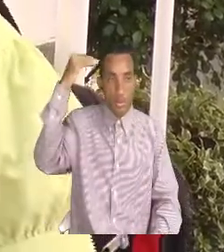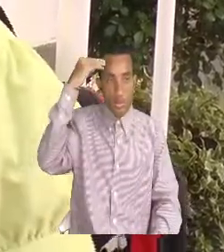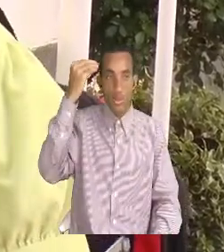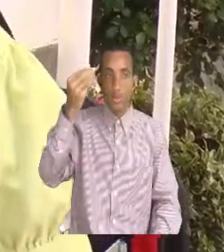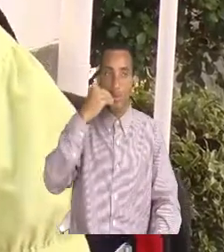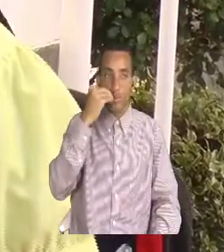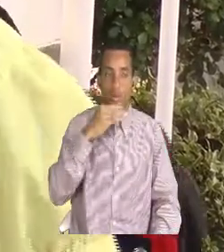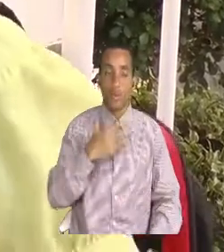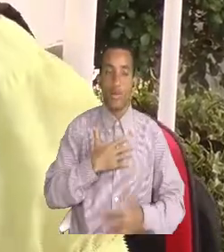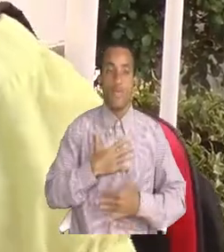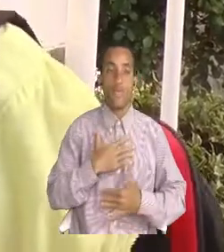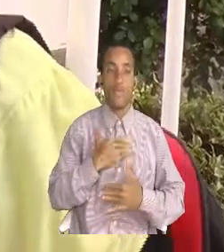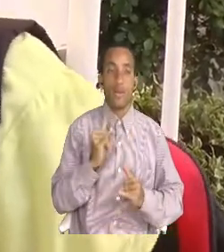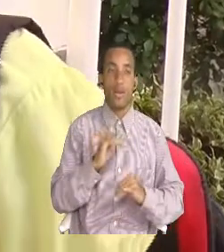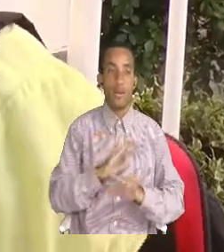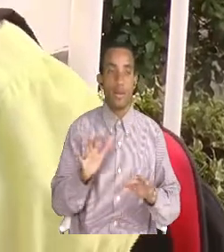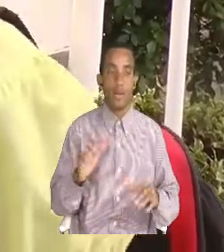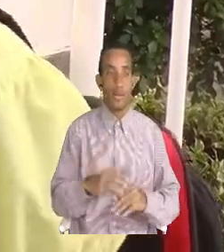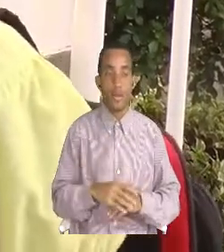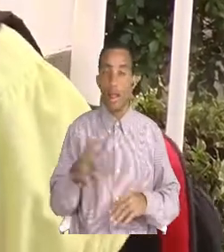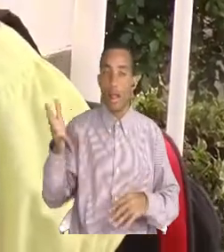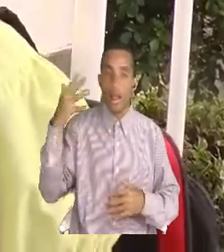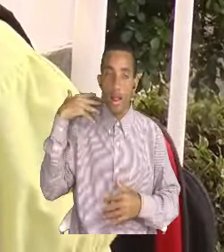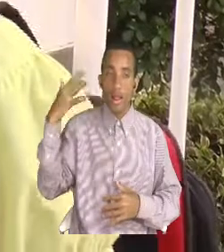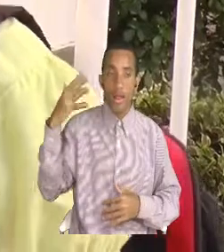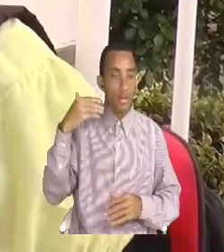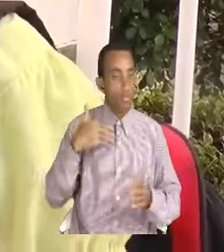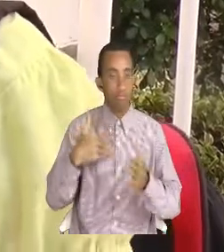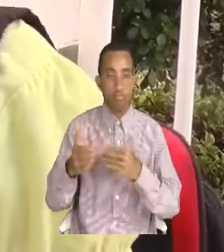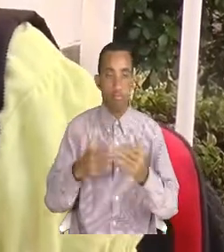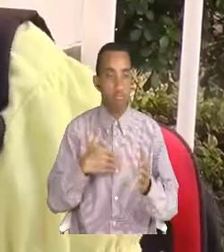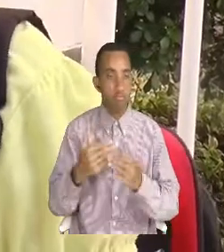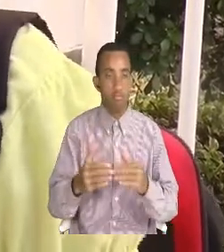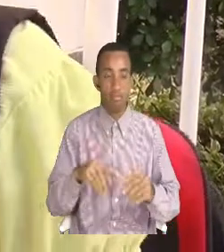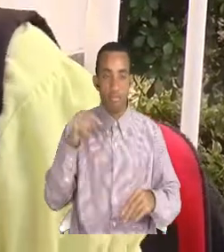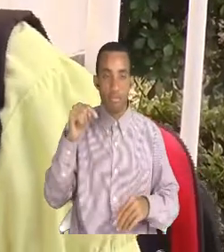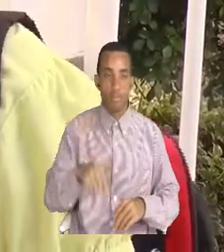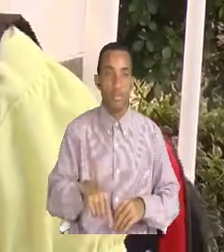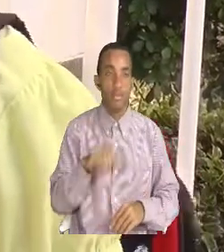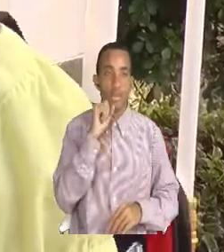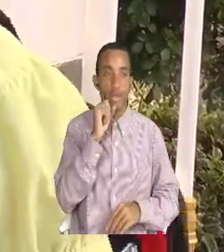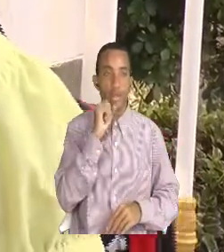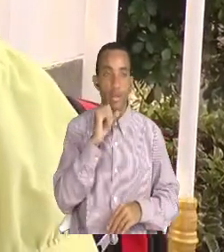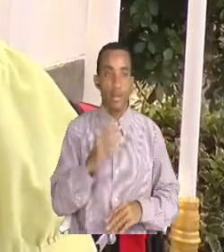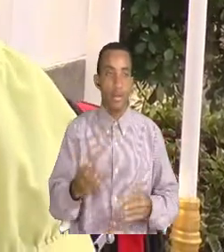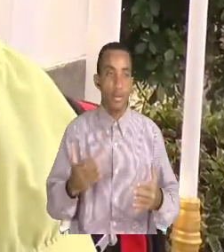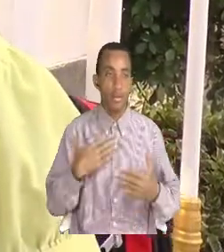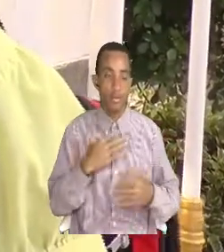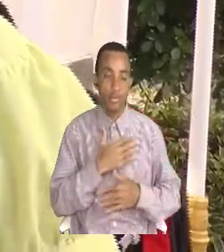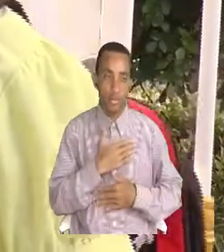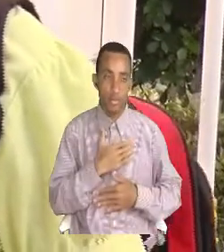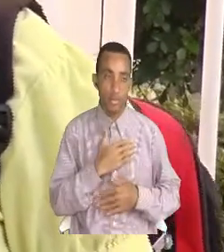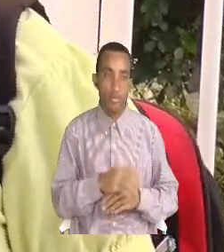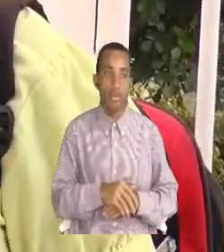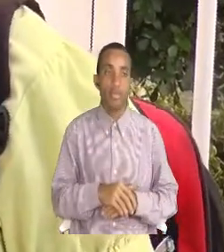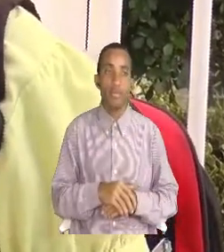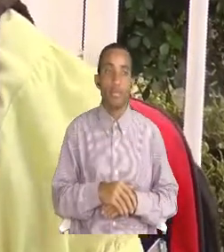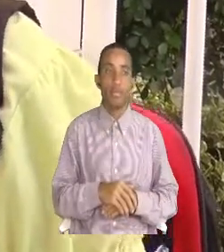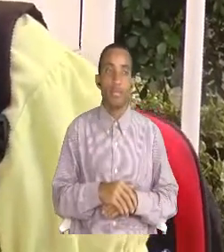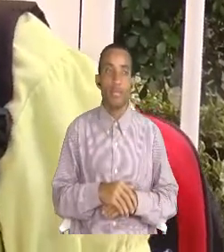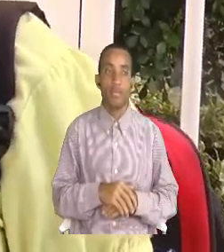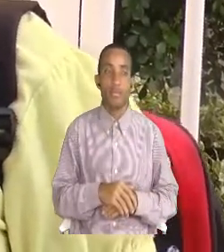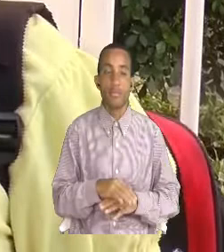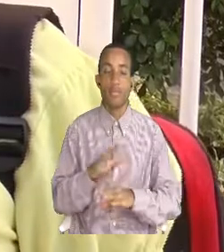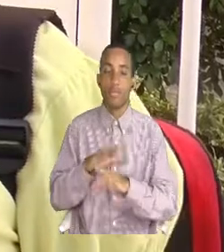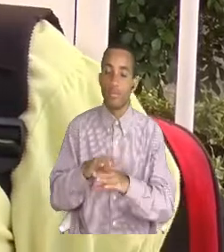y estoy feliz, aunque sea caliente, que estemos en la situación que estemos, Barranca es la única y es de nuestra. ¿Un mensaje para Barranca? Pues